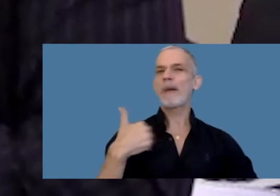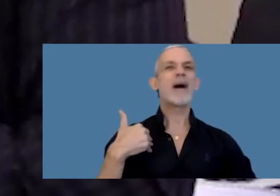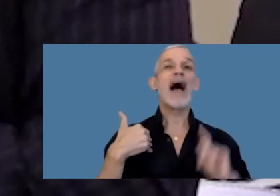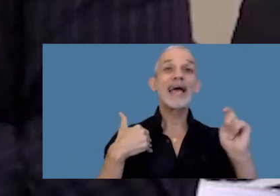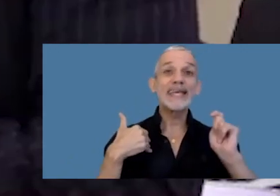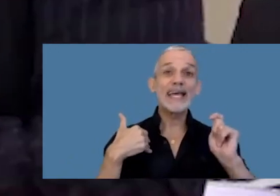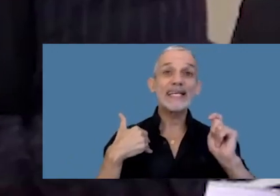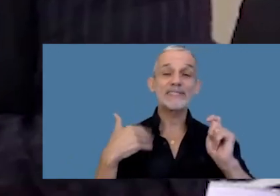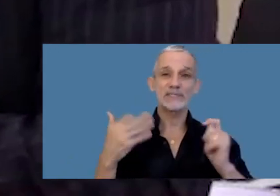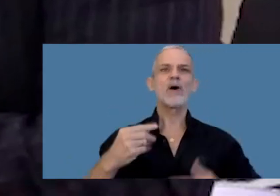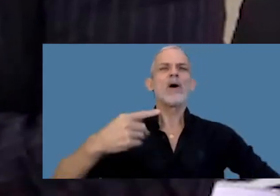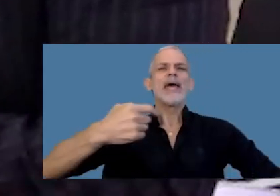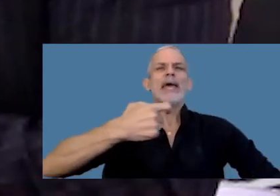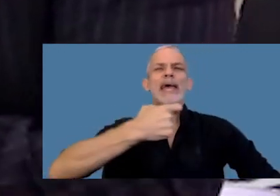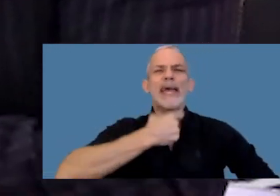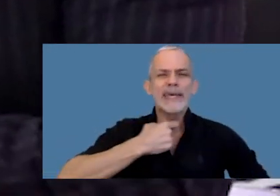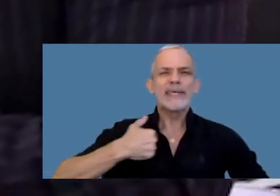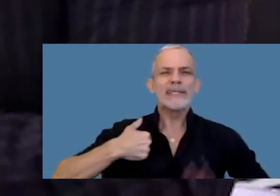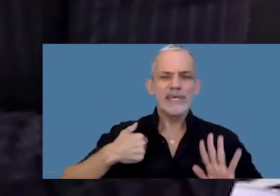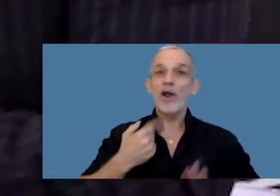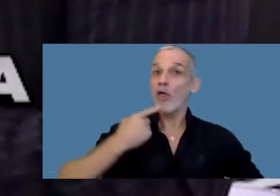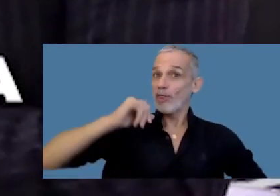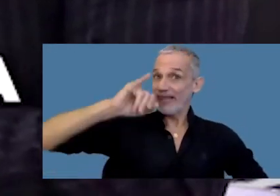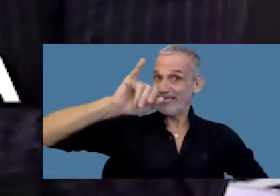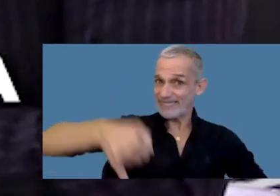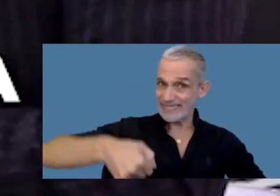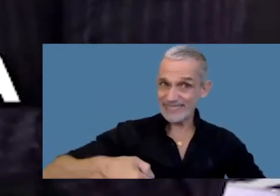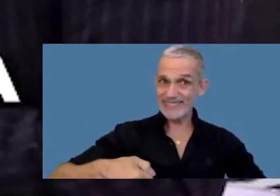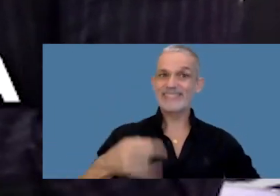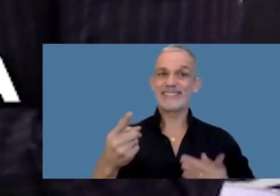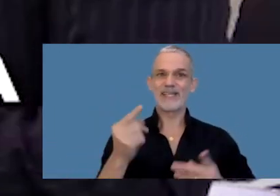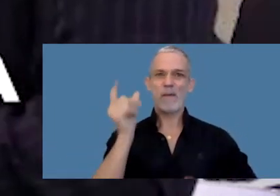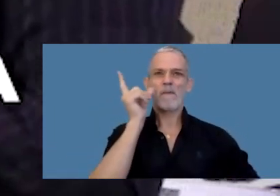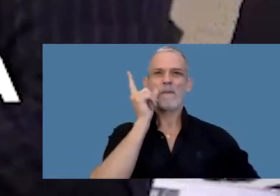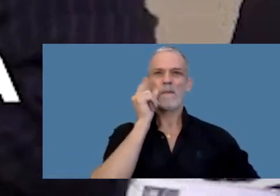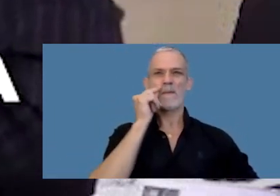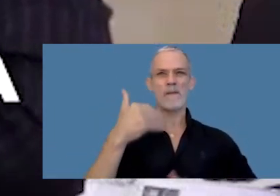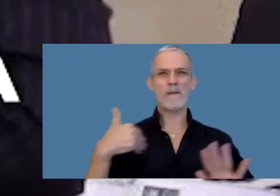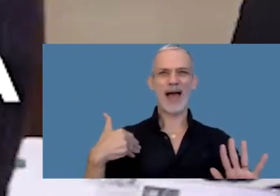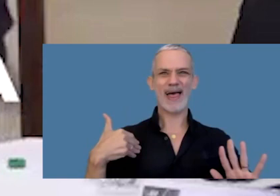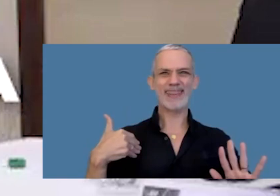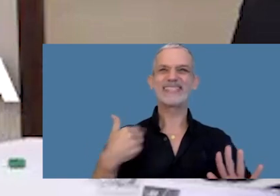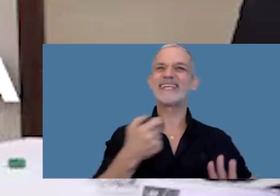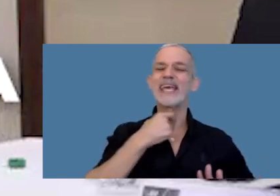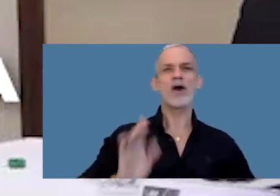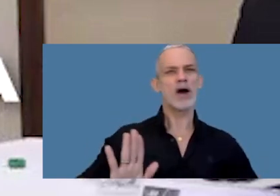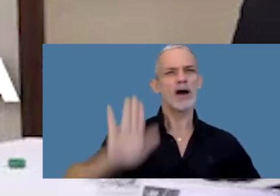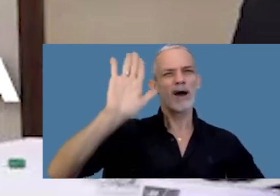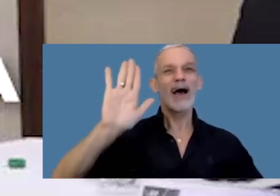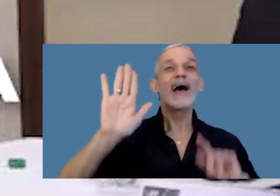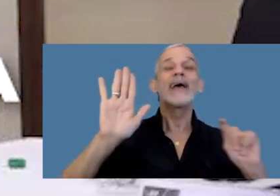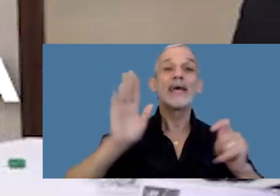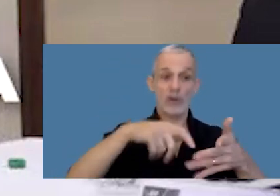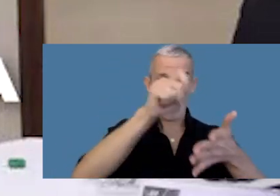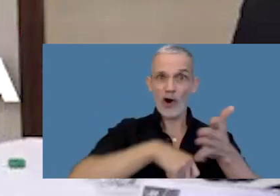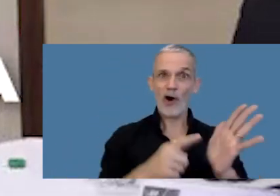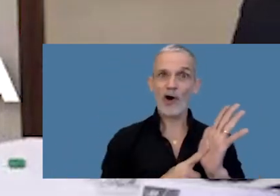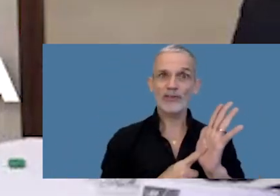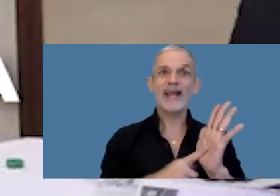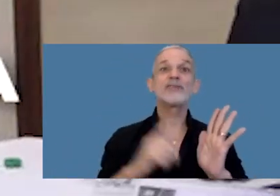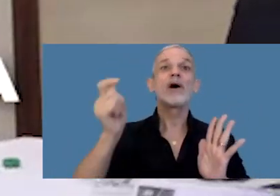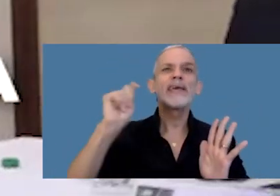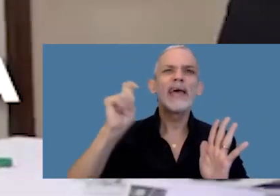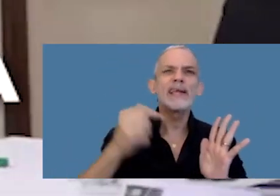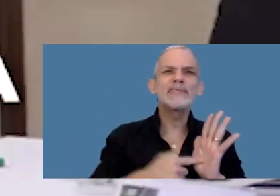tuvieron voluntad de ser progenitores. Y en este contrato, quienes tuvieron voluntad de